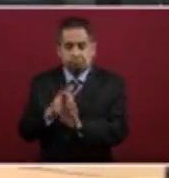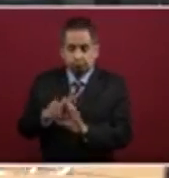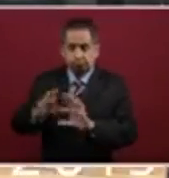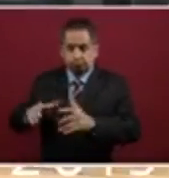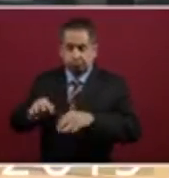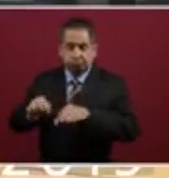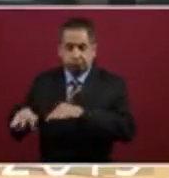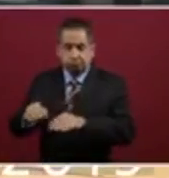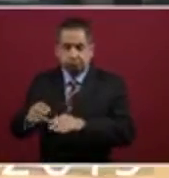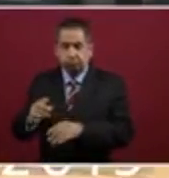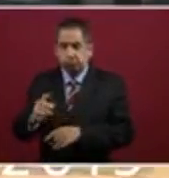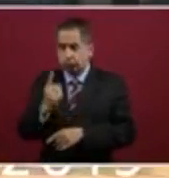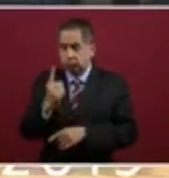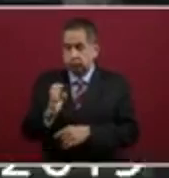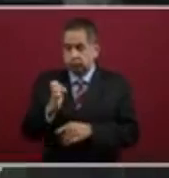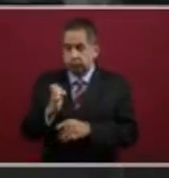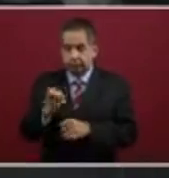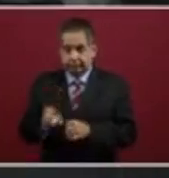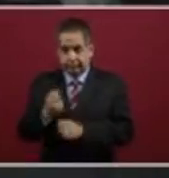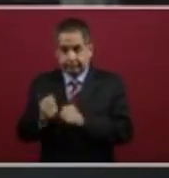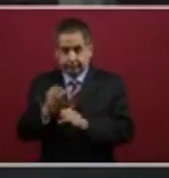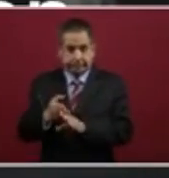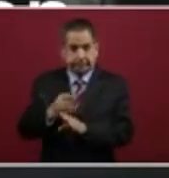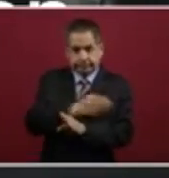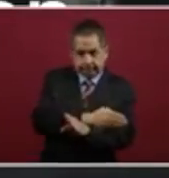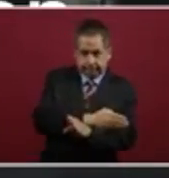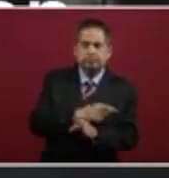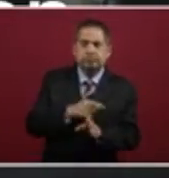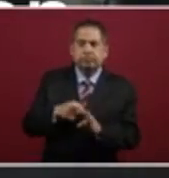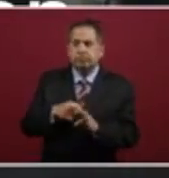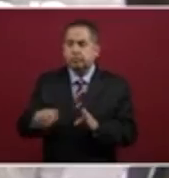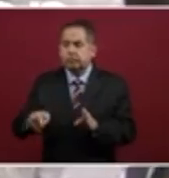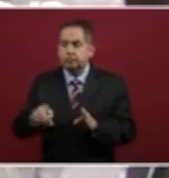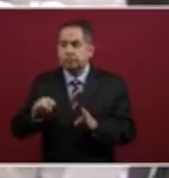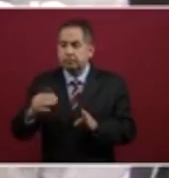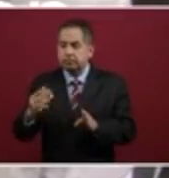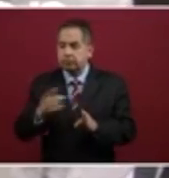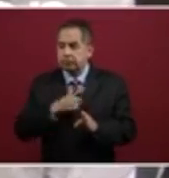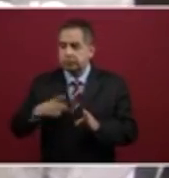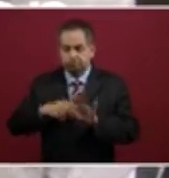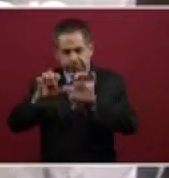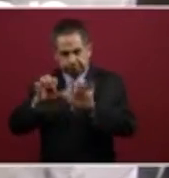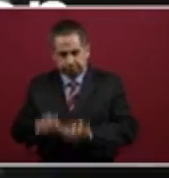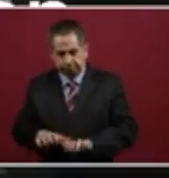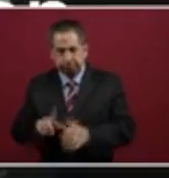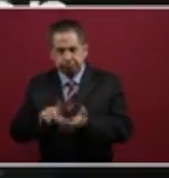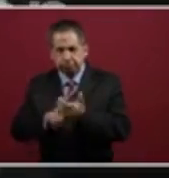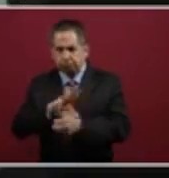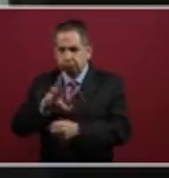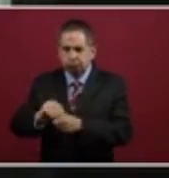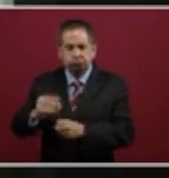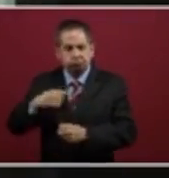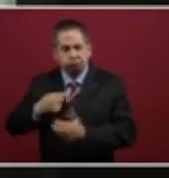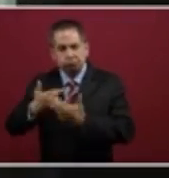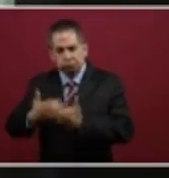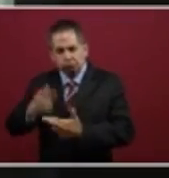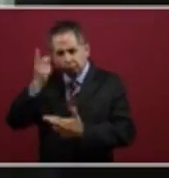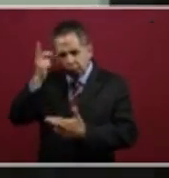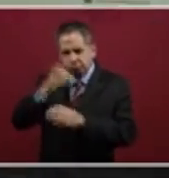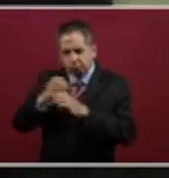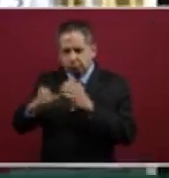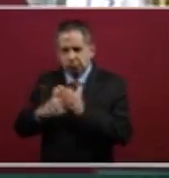antes del 1 de enero de este año, durante mayo debes presentar tu declaración patrimonial y de intereses en su modalidad de